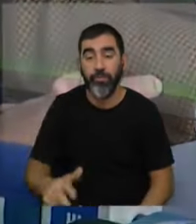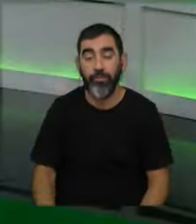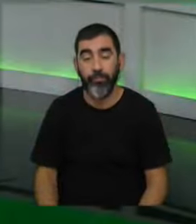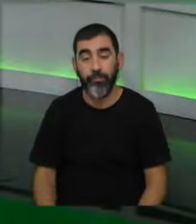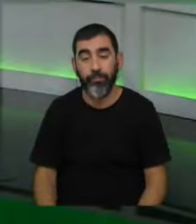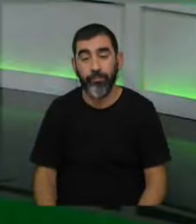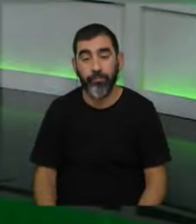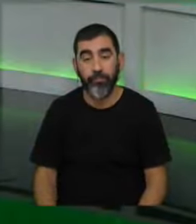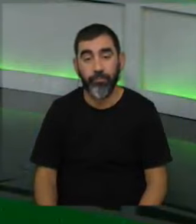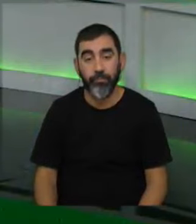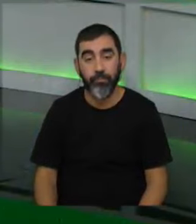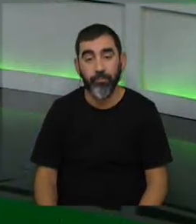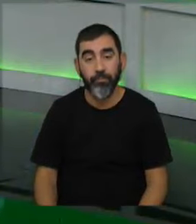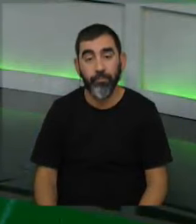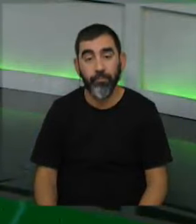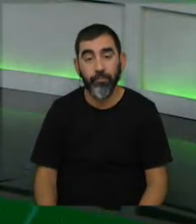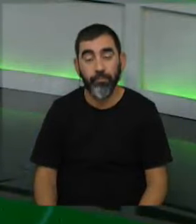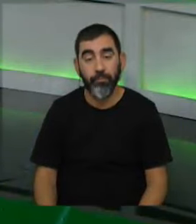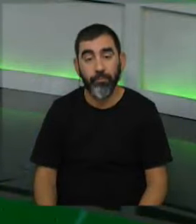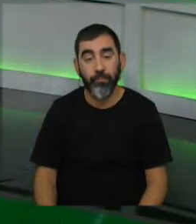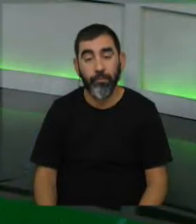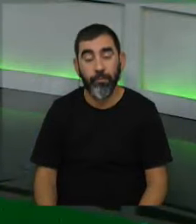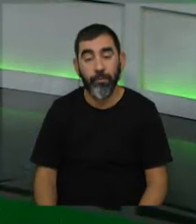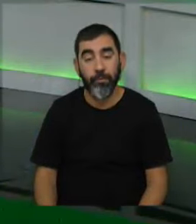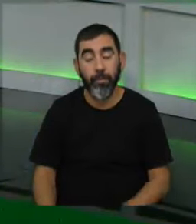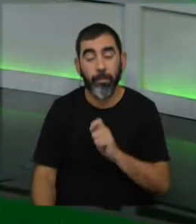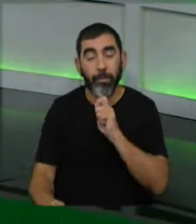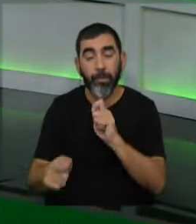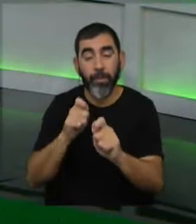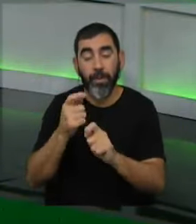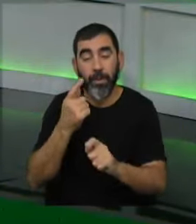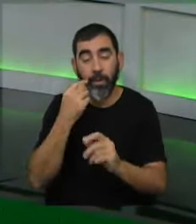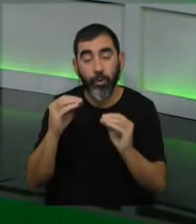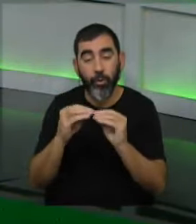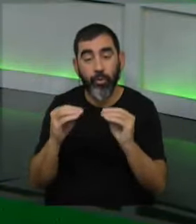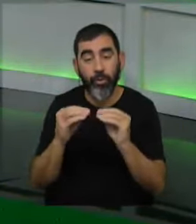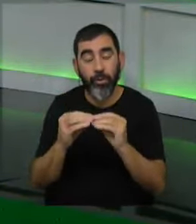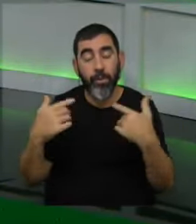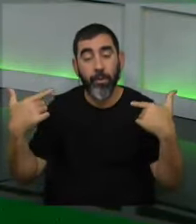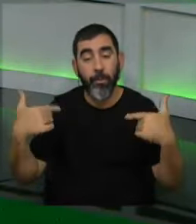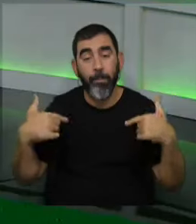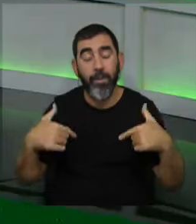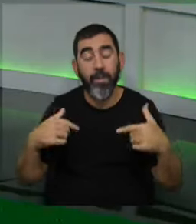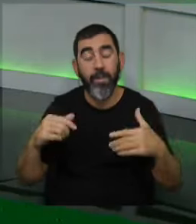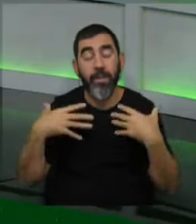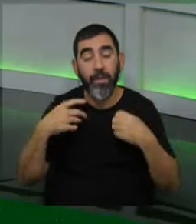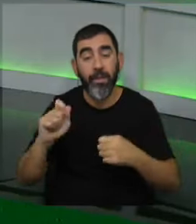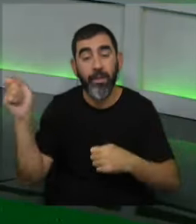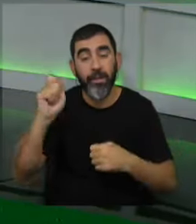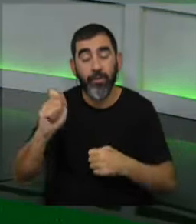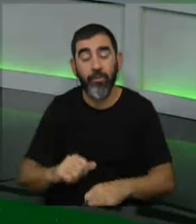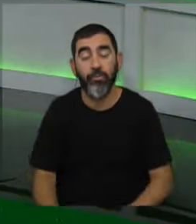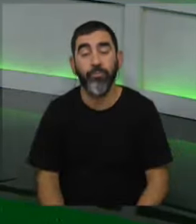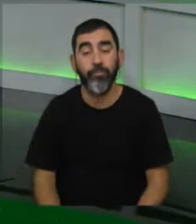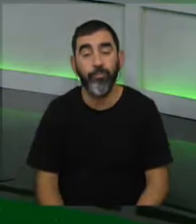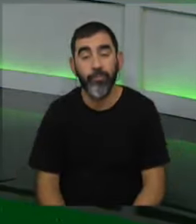domench vamos ahora a recibir a nuestro periodista Eduardo Delgado está en el Ministerio de salud pública hay novedades